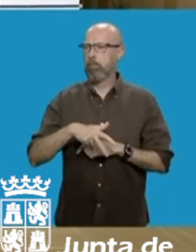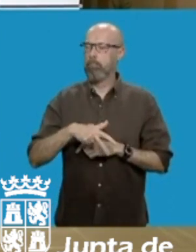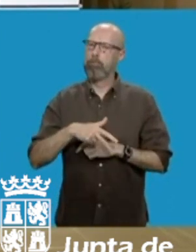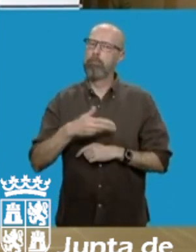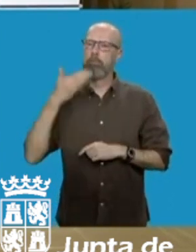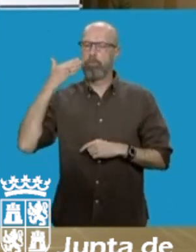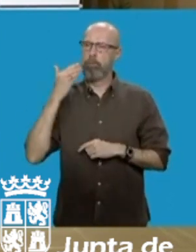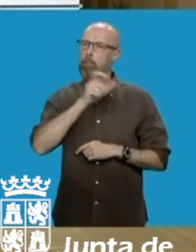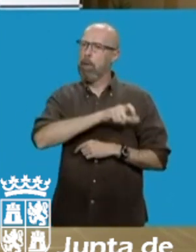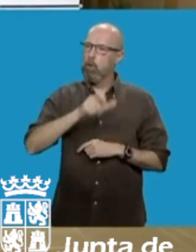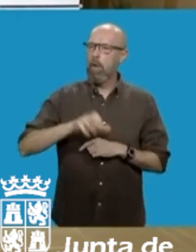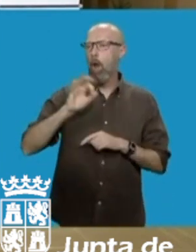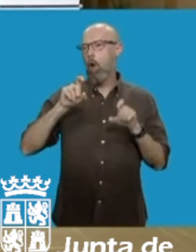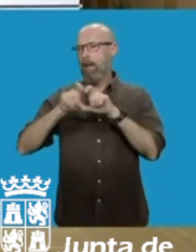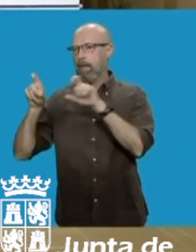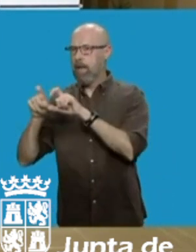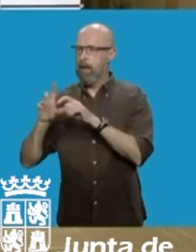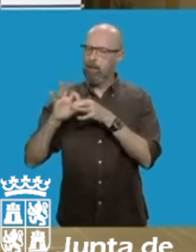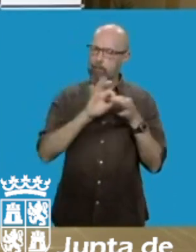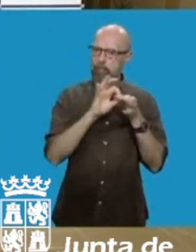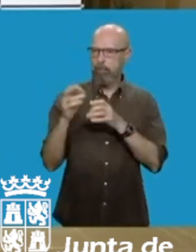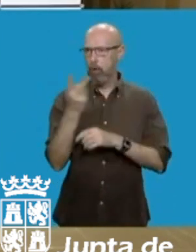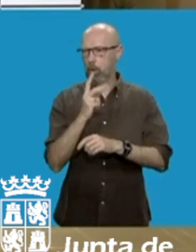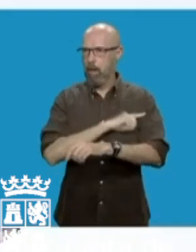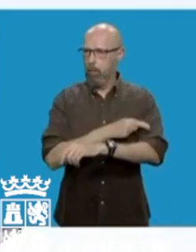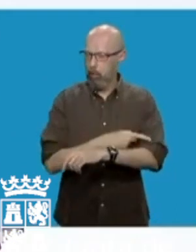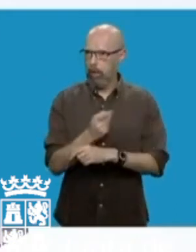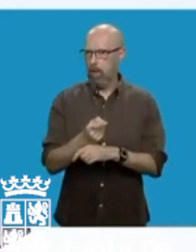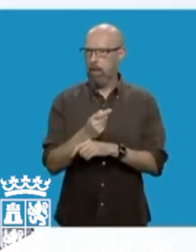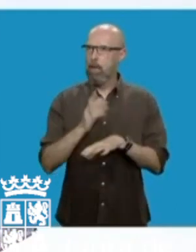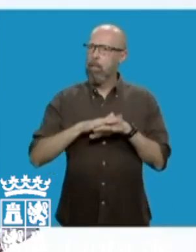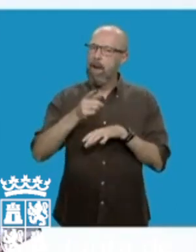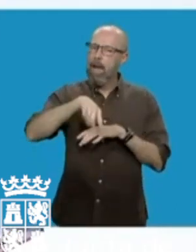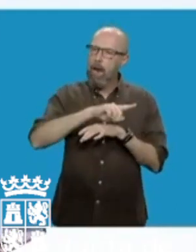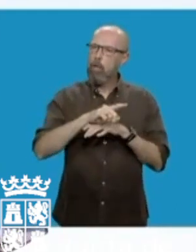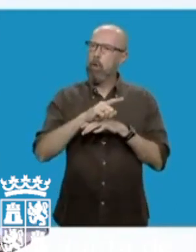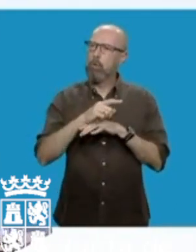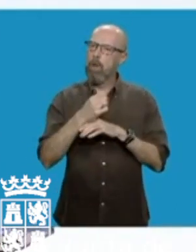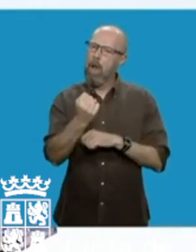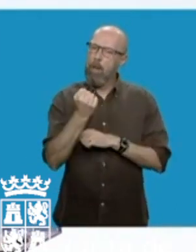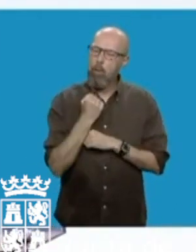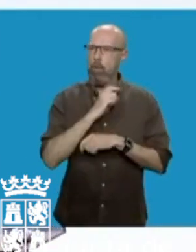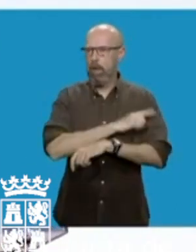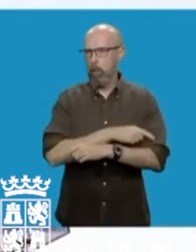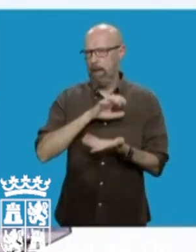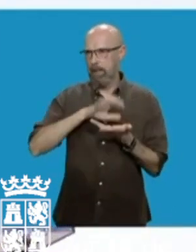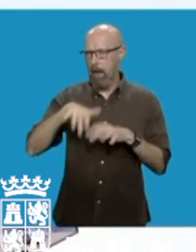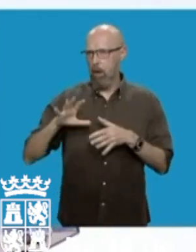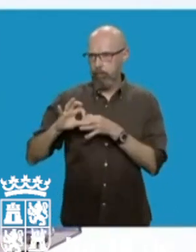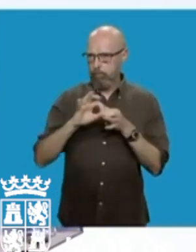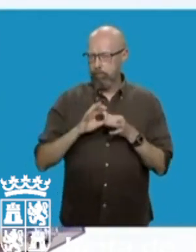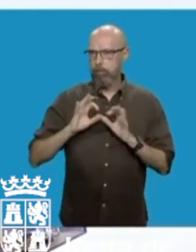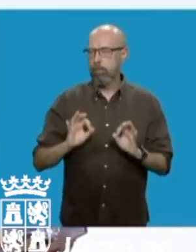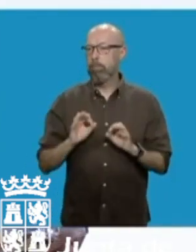de personas y entidades que contribuyen al desarrollo y a la difusión del deporte castellano y leonés. Es el punto de